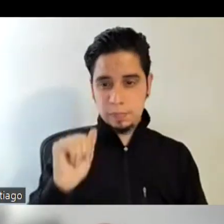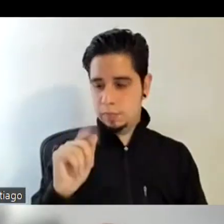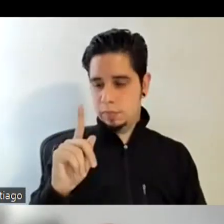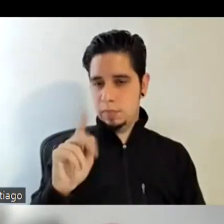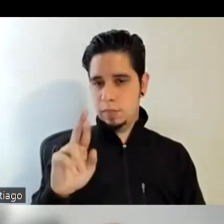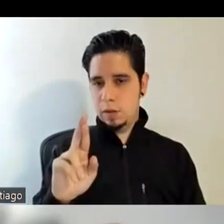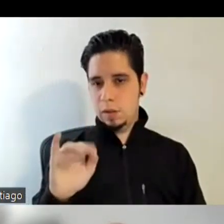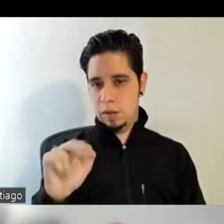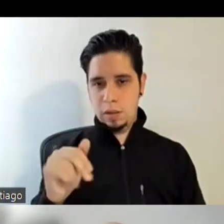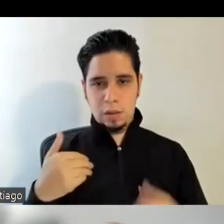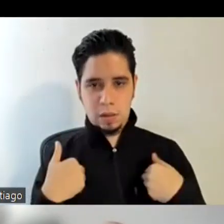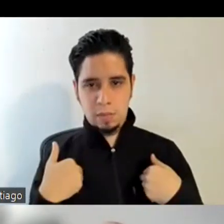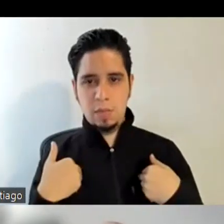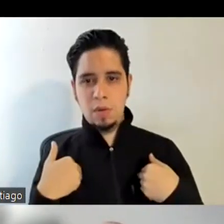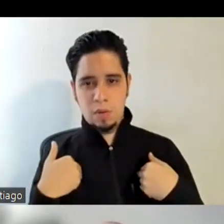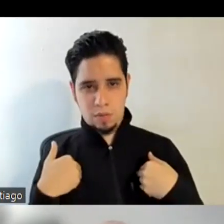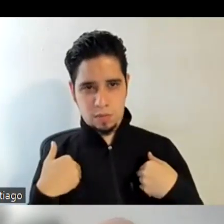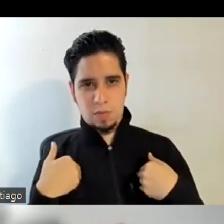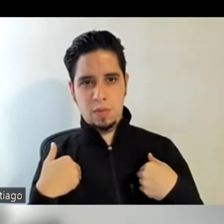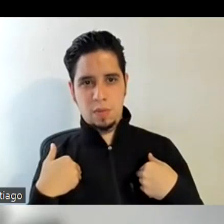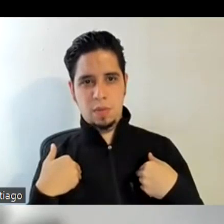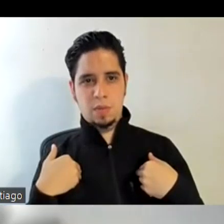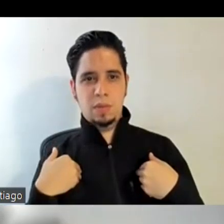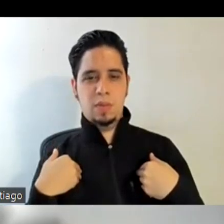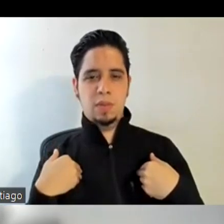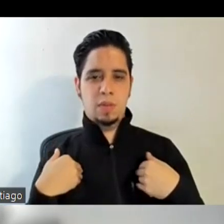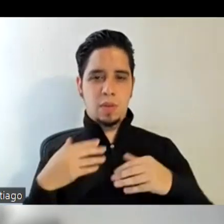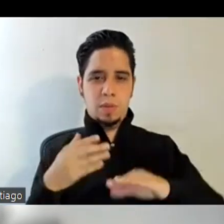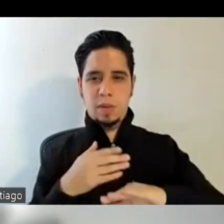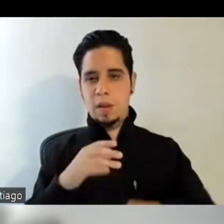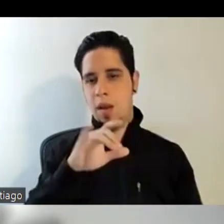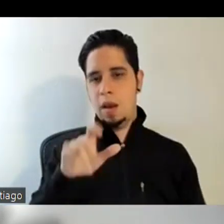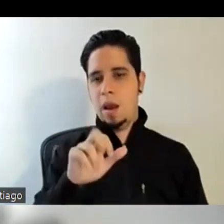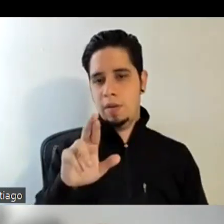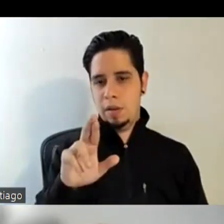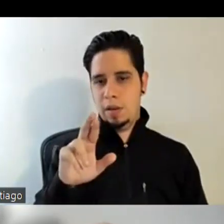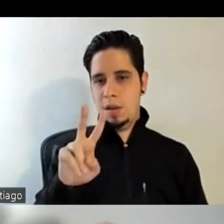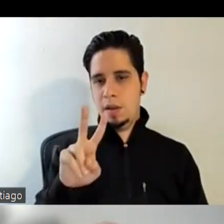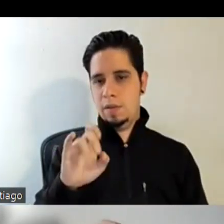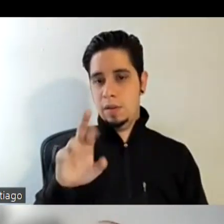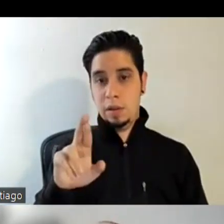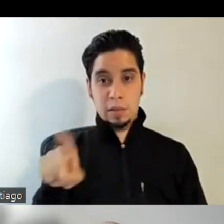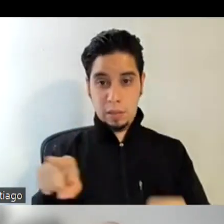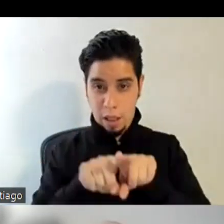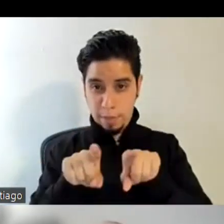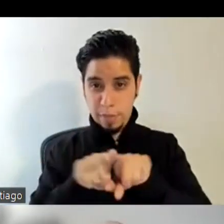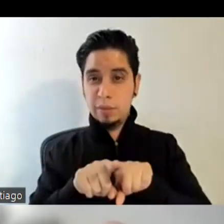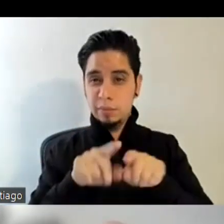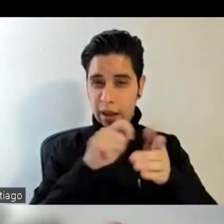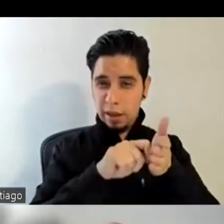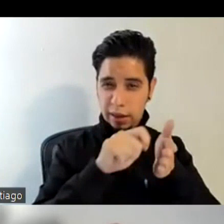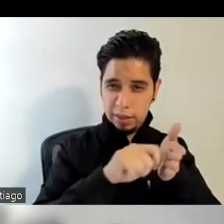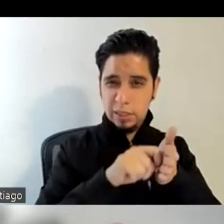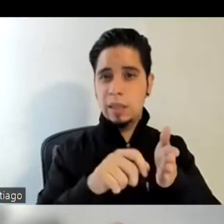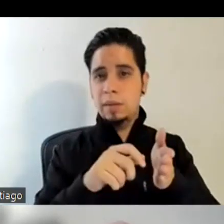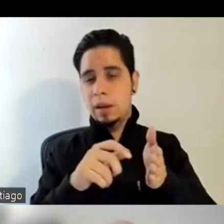común, y es que tenemos un compositor residente en la compañía, Javier Villar, que también compone y ensaya con nosotros y va componiendo